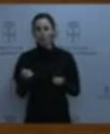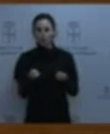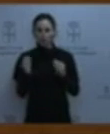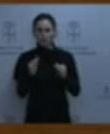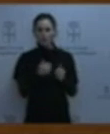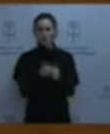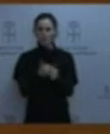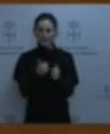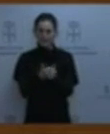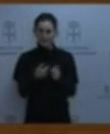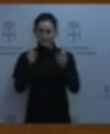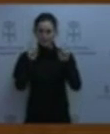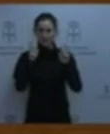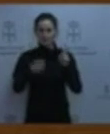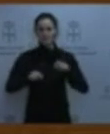auxiliares educadoras y